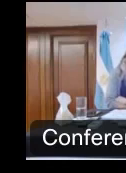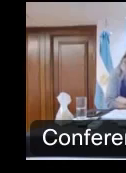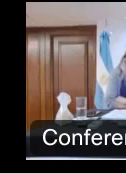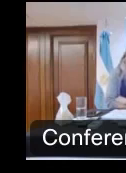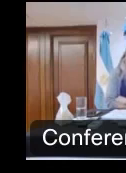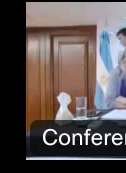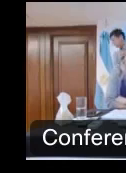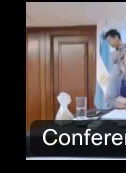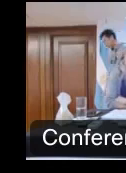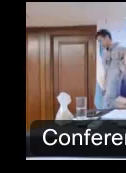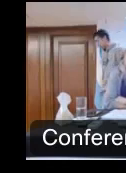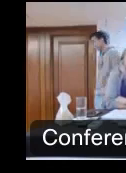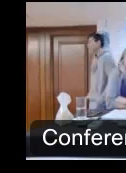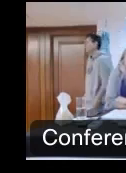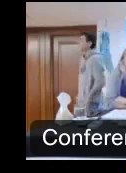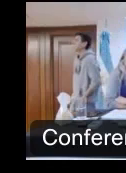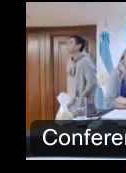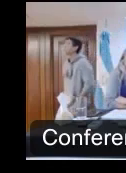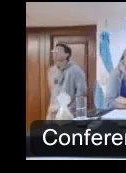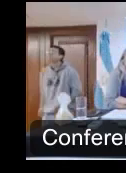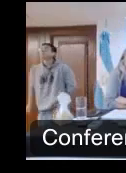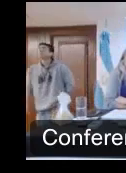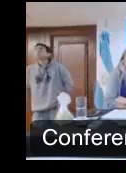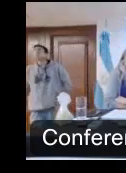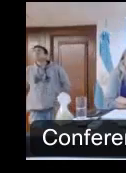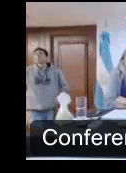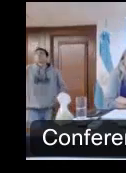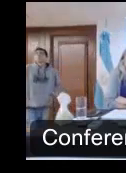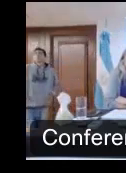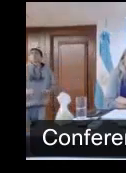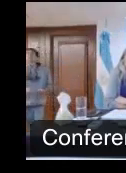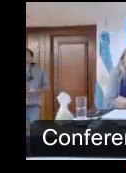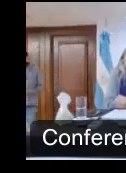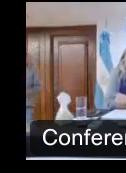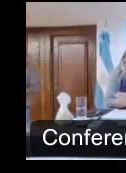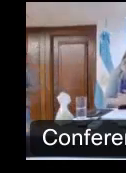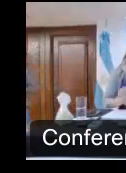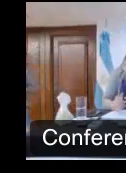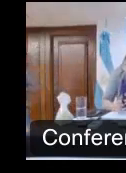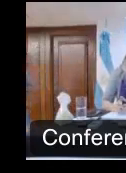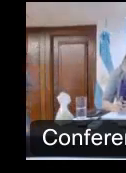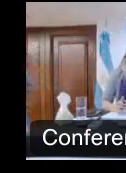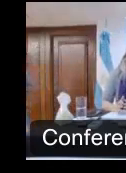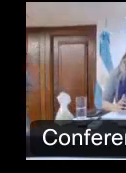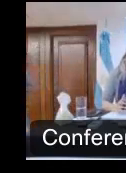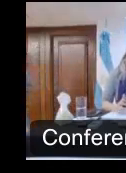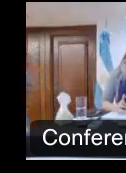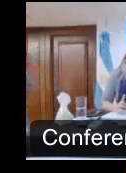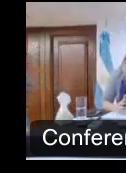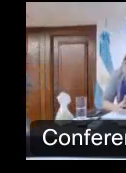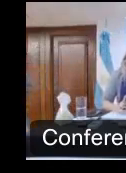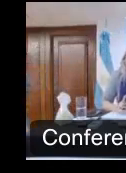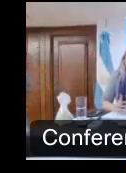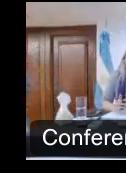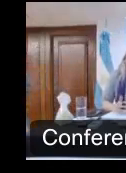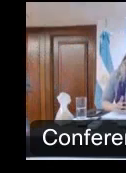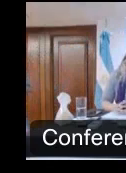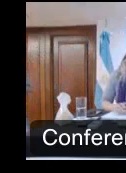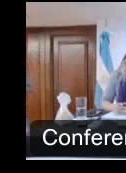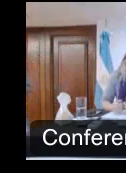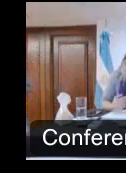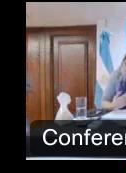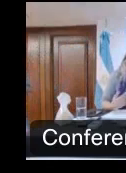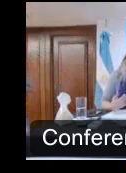sujetos de derecho, que gozan de garantías plenas, y entre ellas recibir atención sanitaria